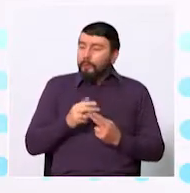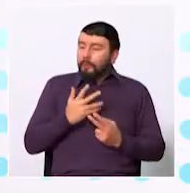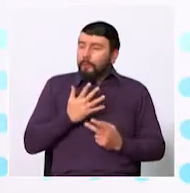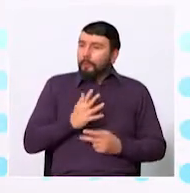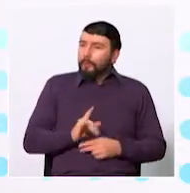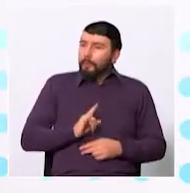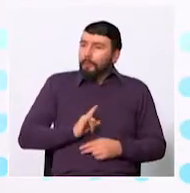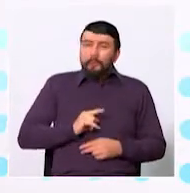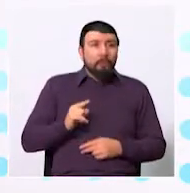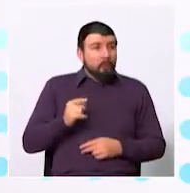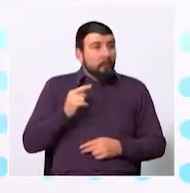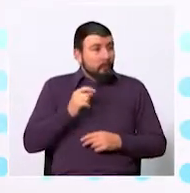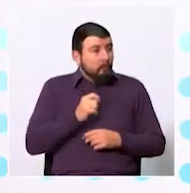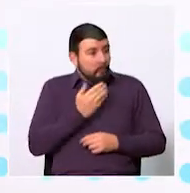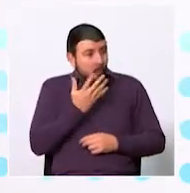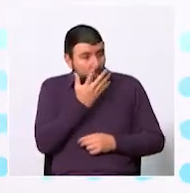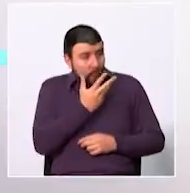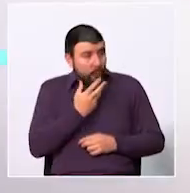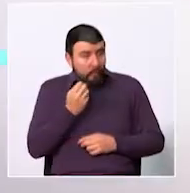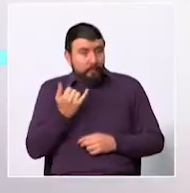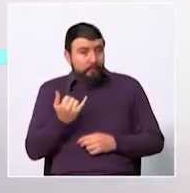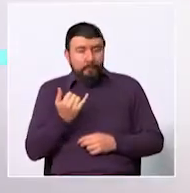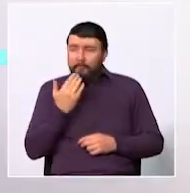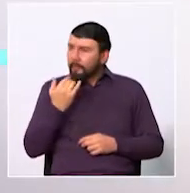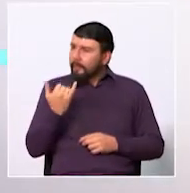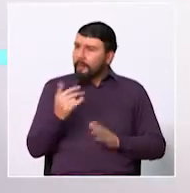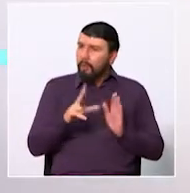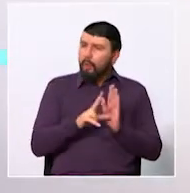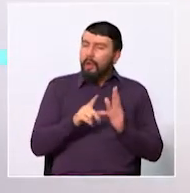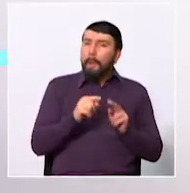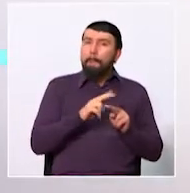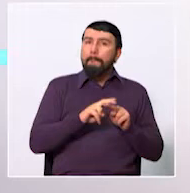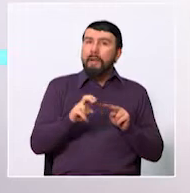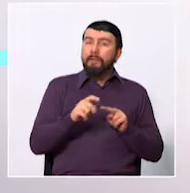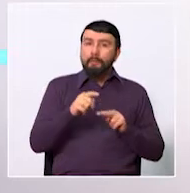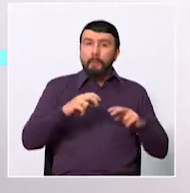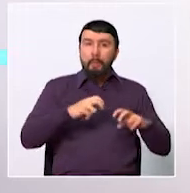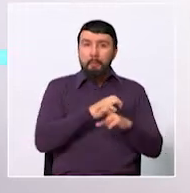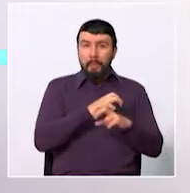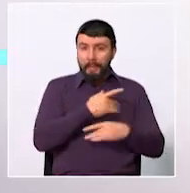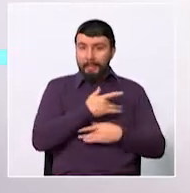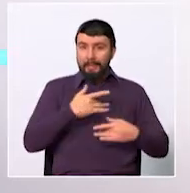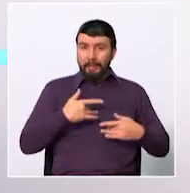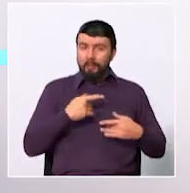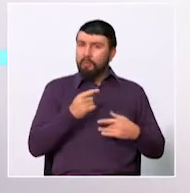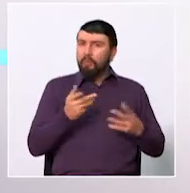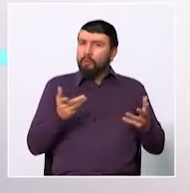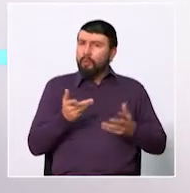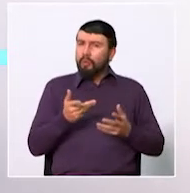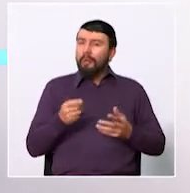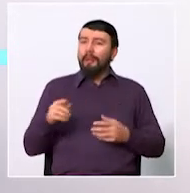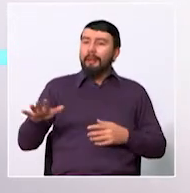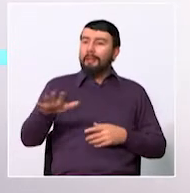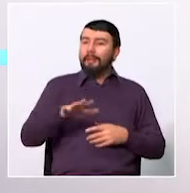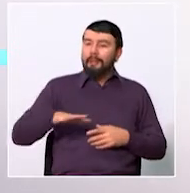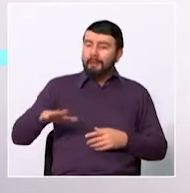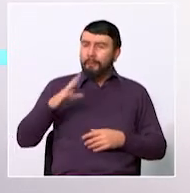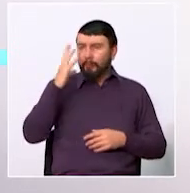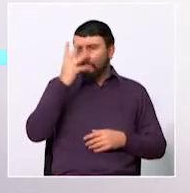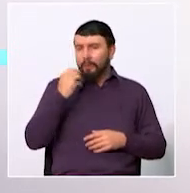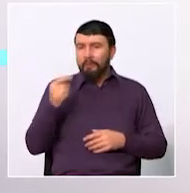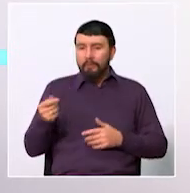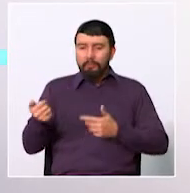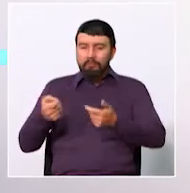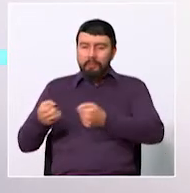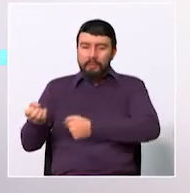geografía clark el hotel de manizales de la del parque de la salud queda en una región muy linda cafetera de